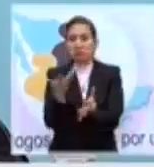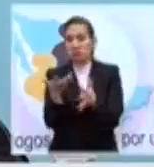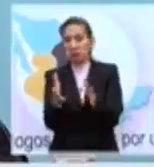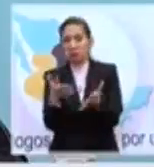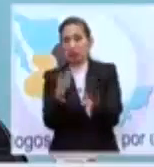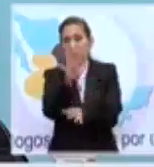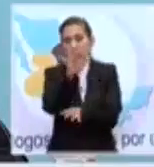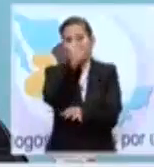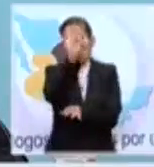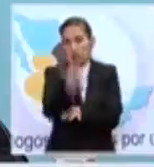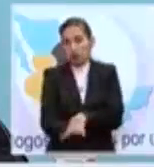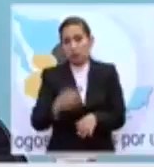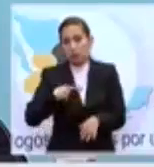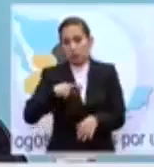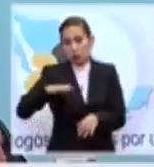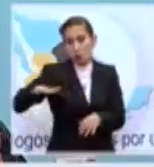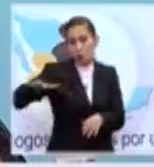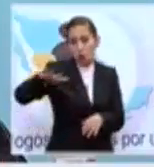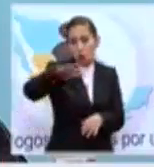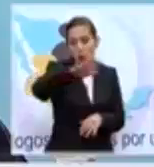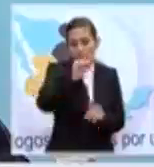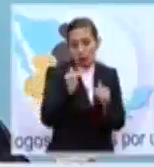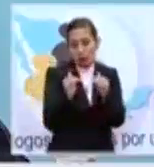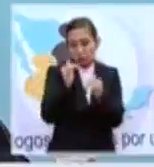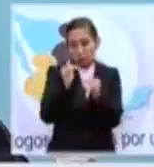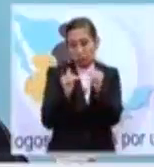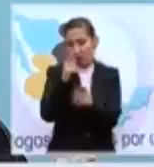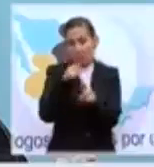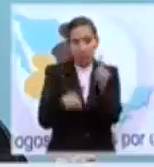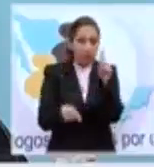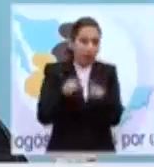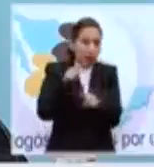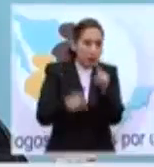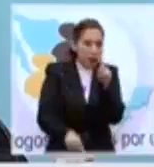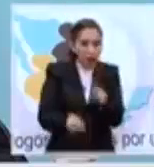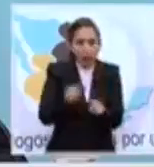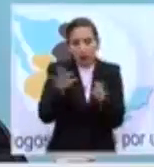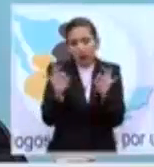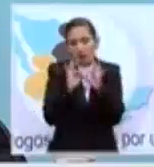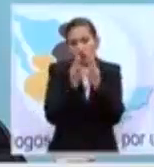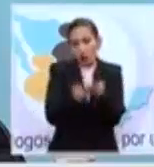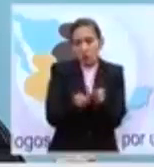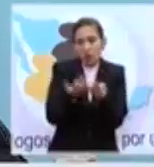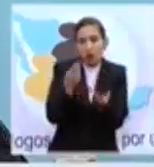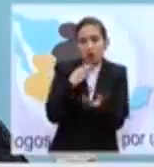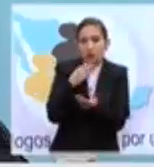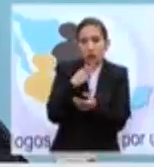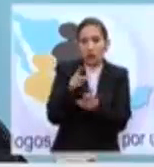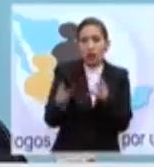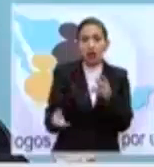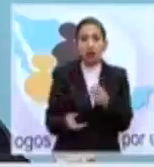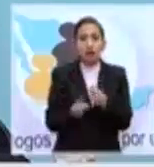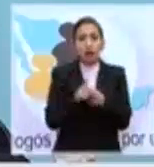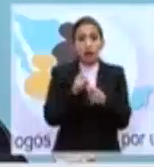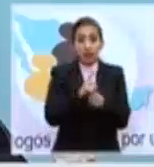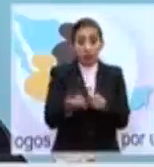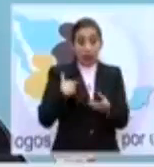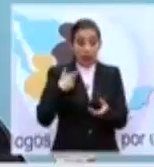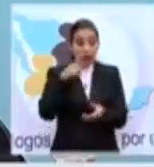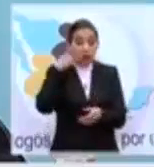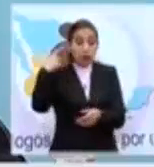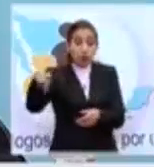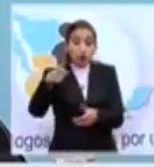del 50% de la población, un poquito más, un poquito menos, dependiendo del método que se utilice, a partir de los